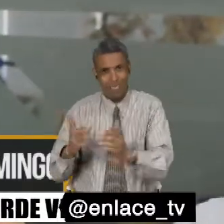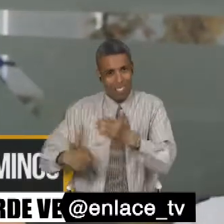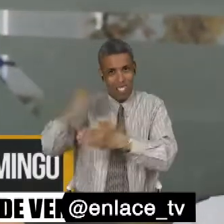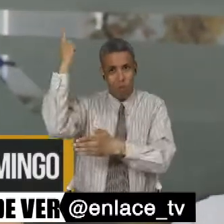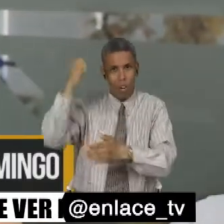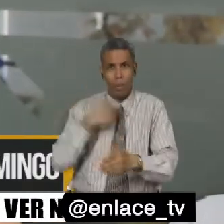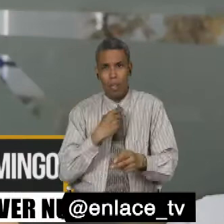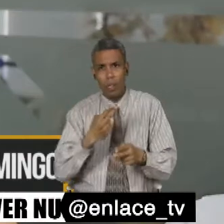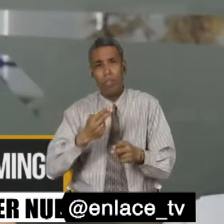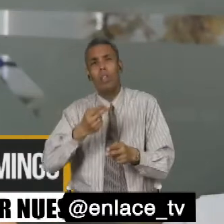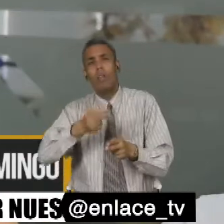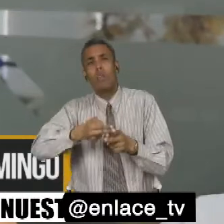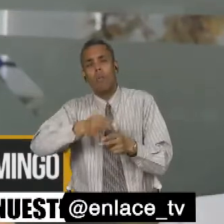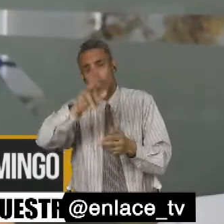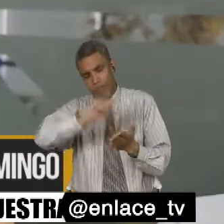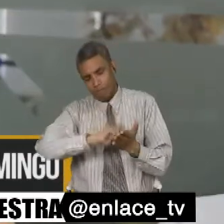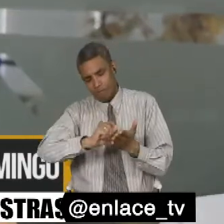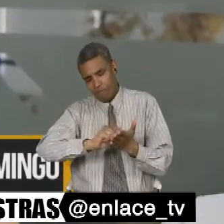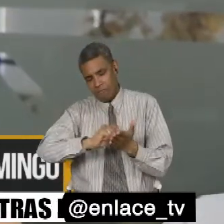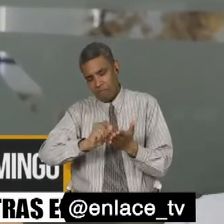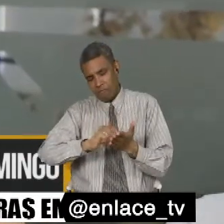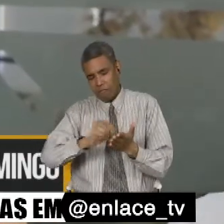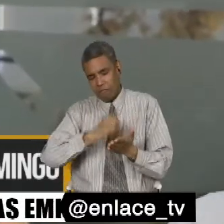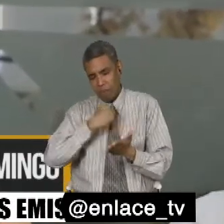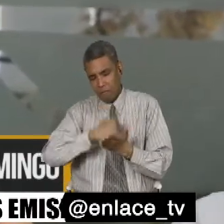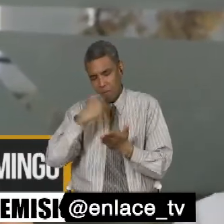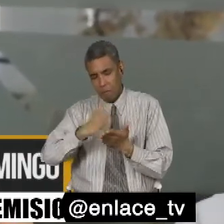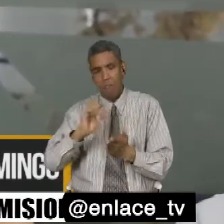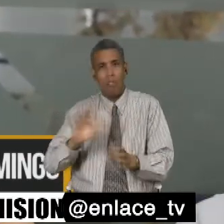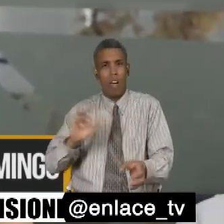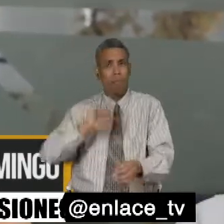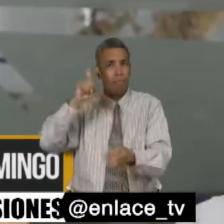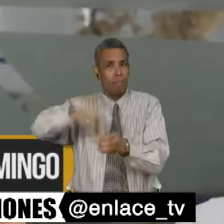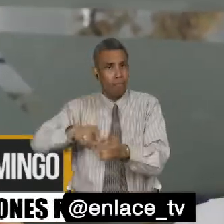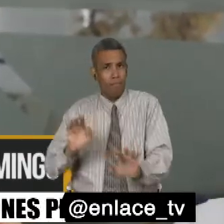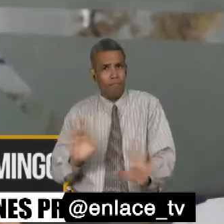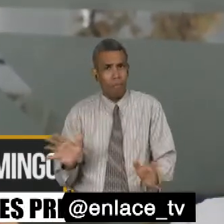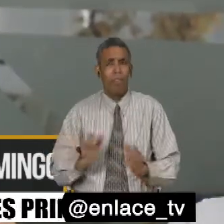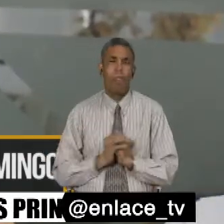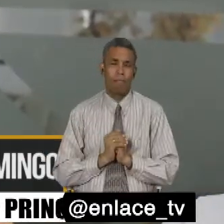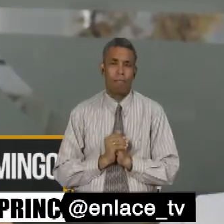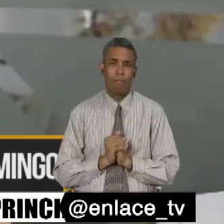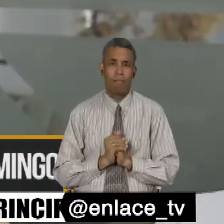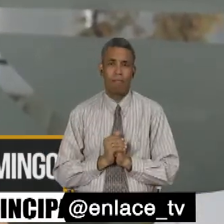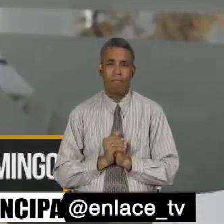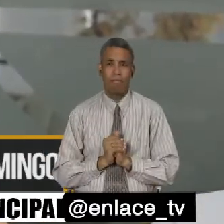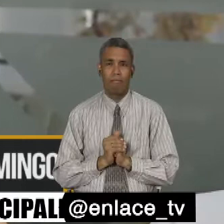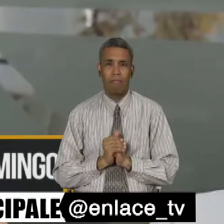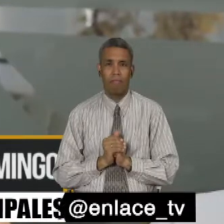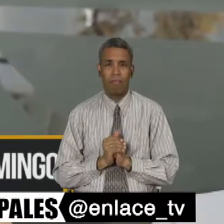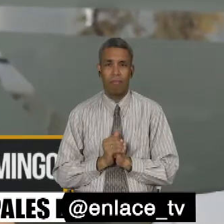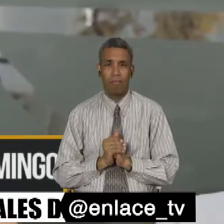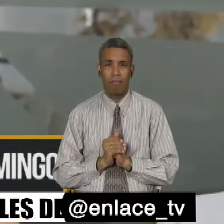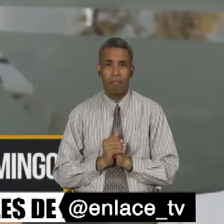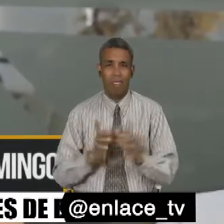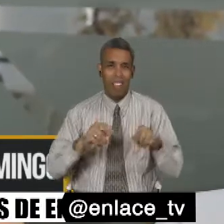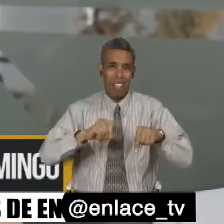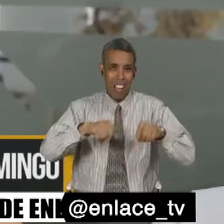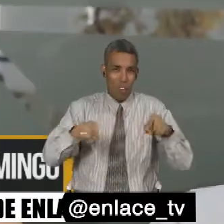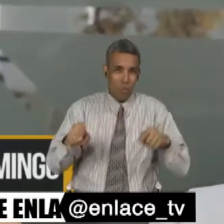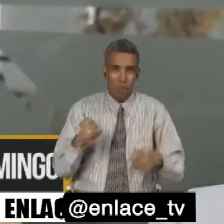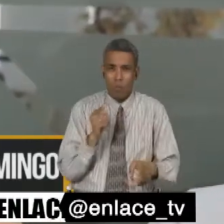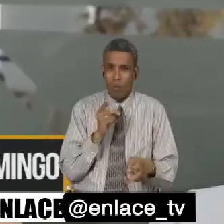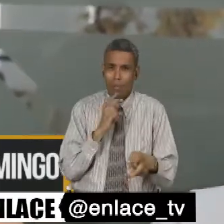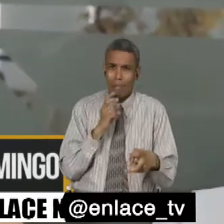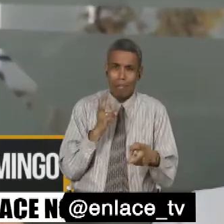el cabeza de hogar y su núcleo familiar por supuesto y la que tenga alguna dificultad con ese